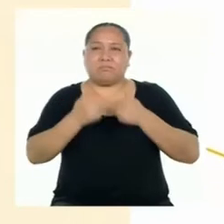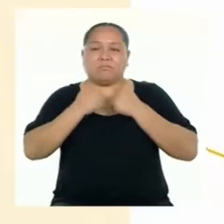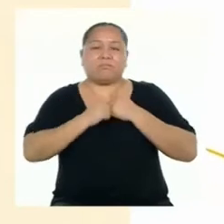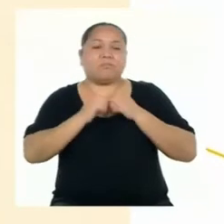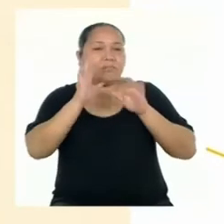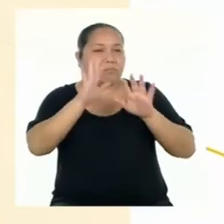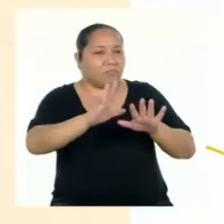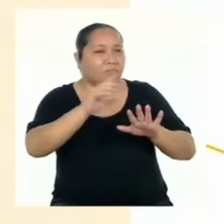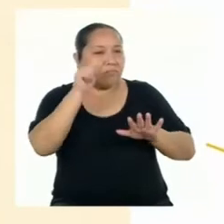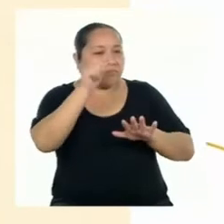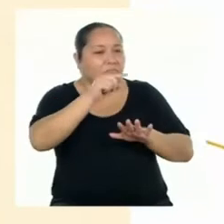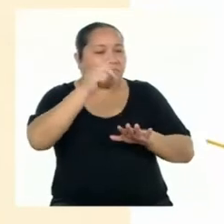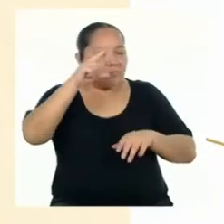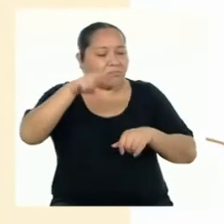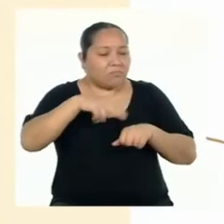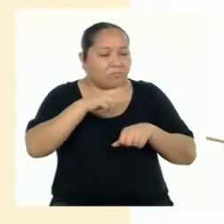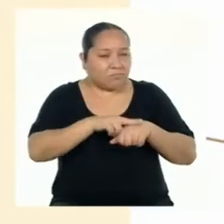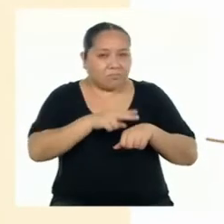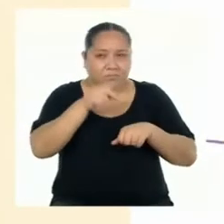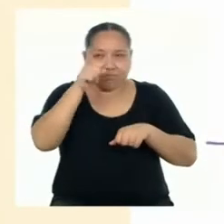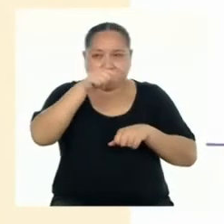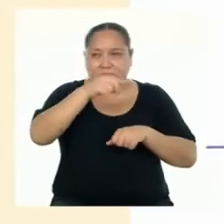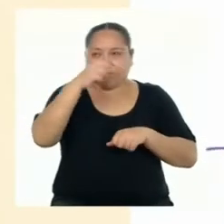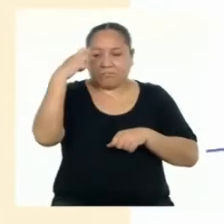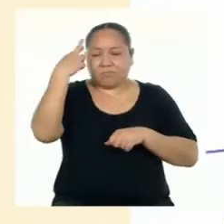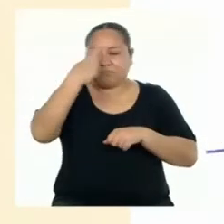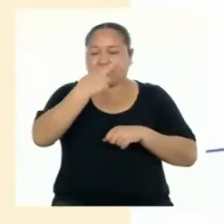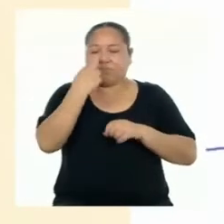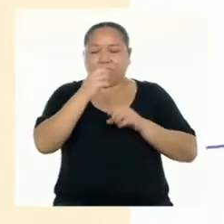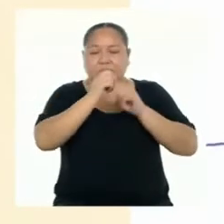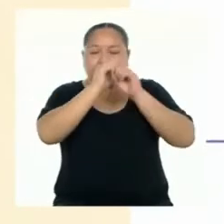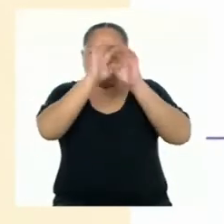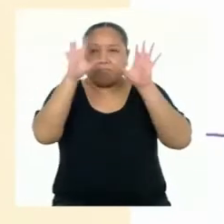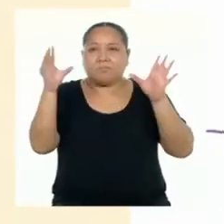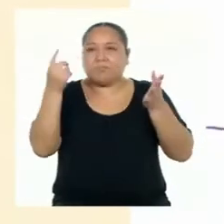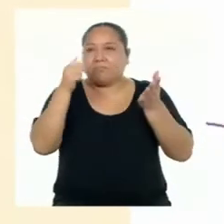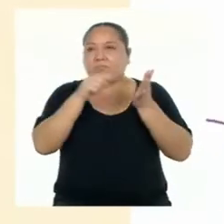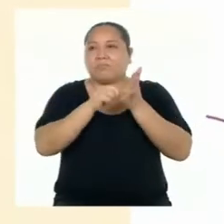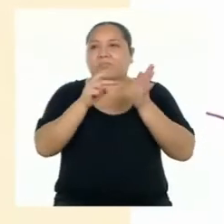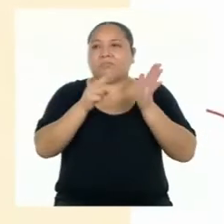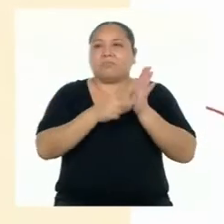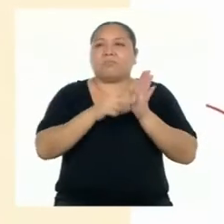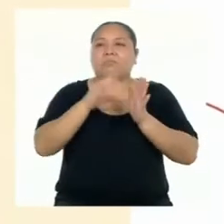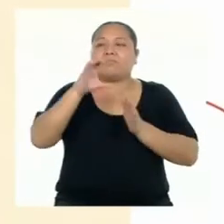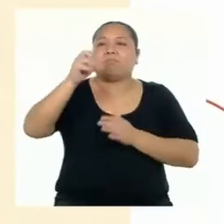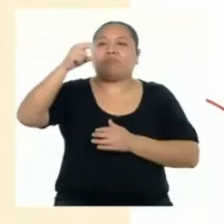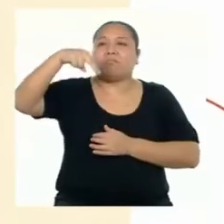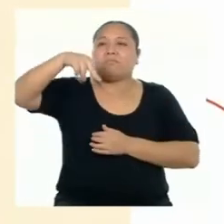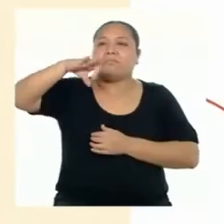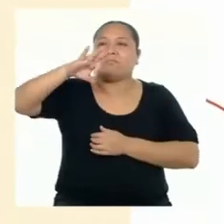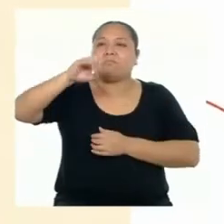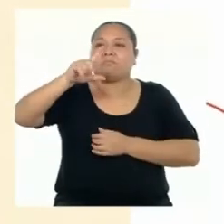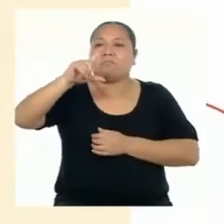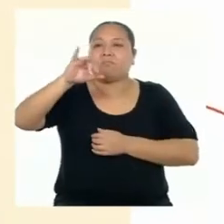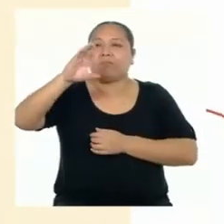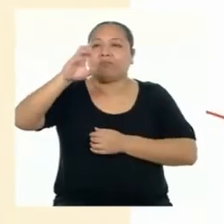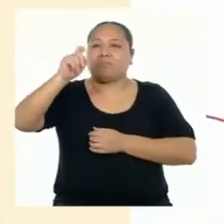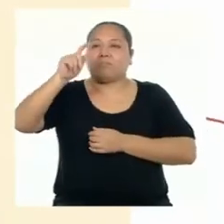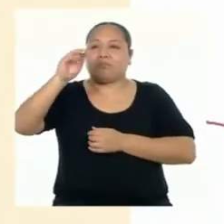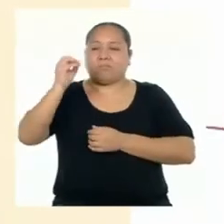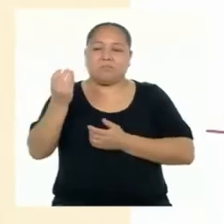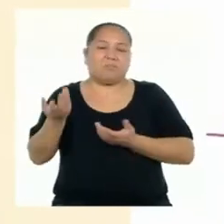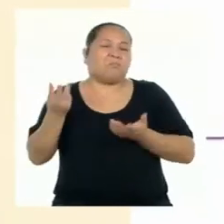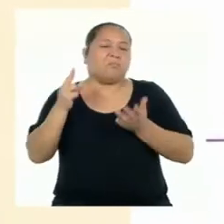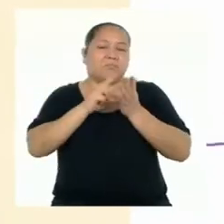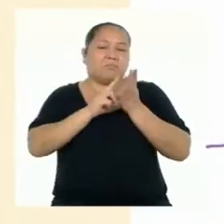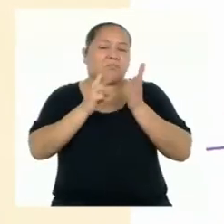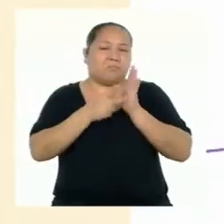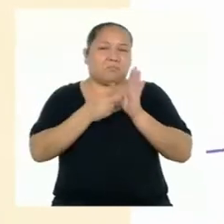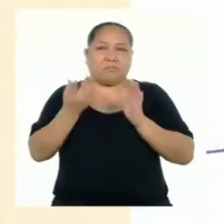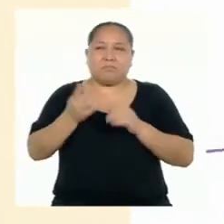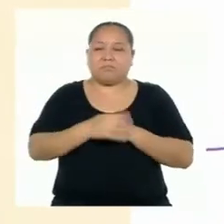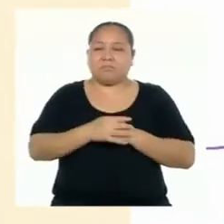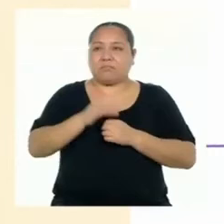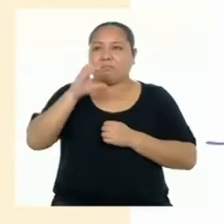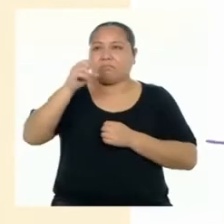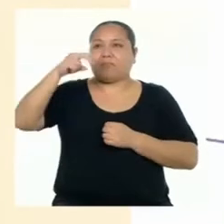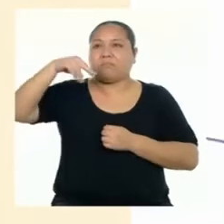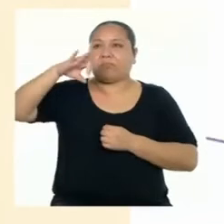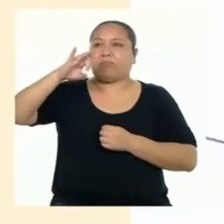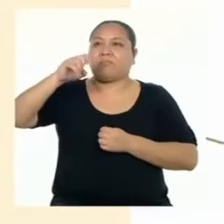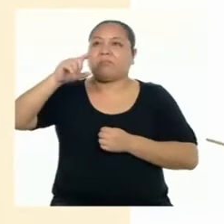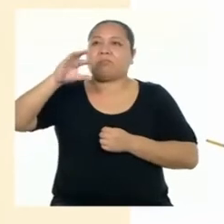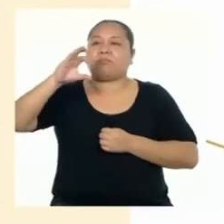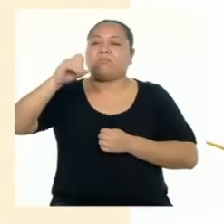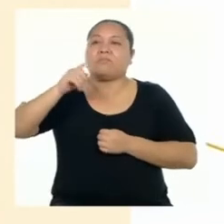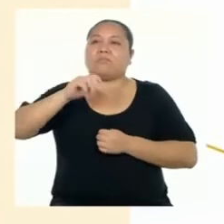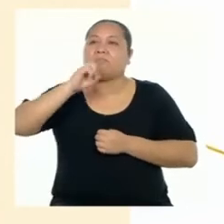Yanira. Por eso mismo vamos a aclarar en qué consiste un conflicto en primer lugar. Un conflicto